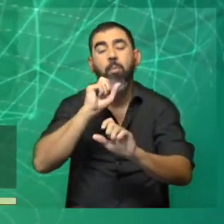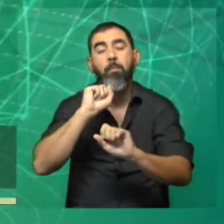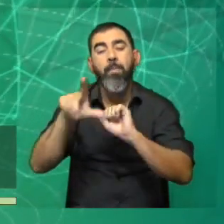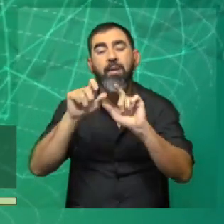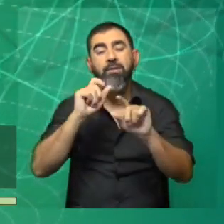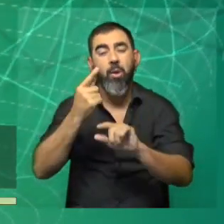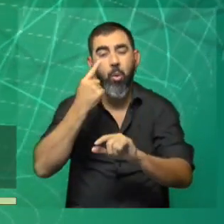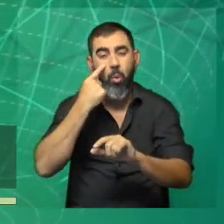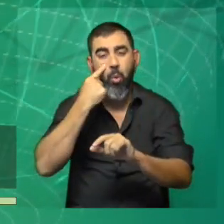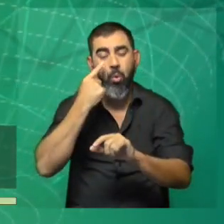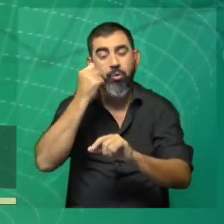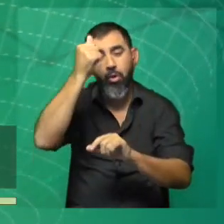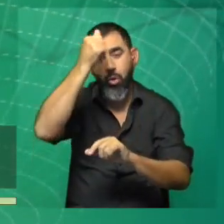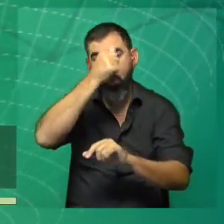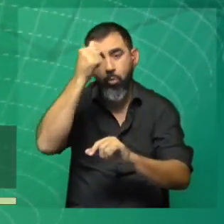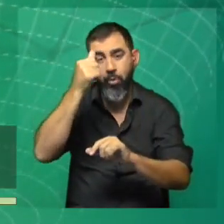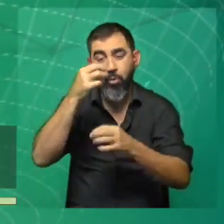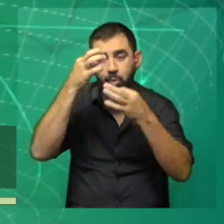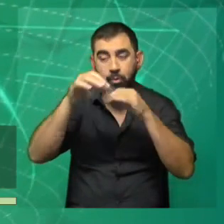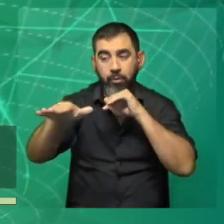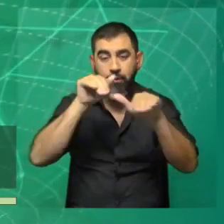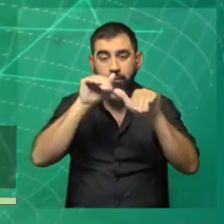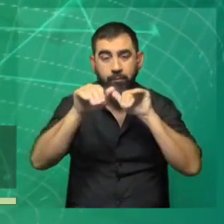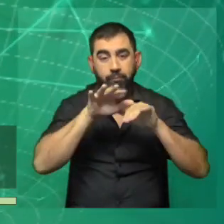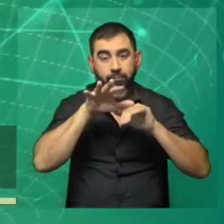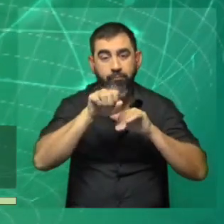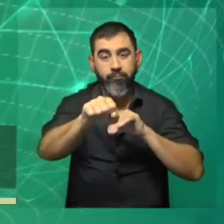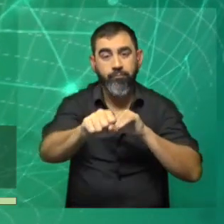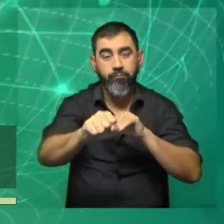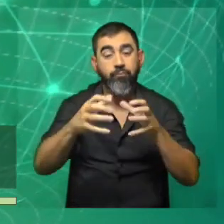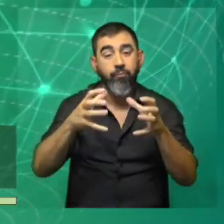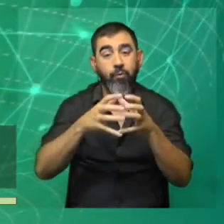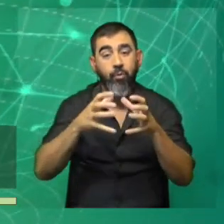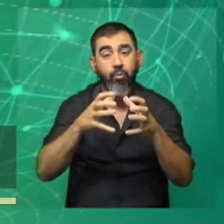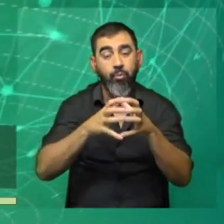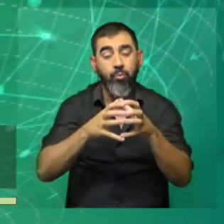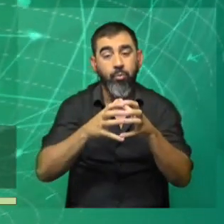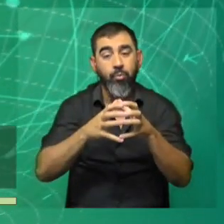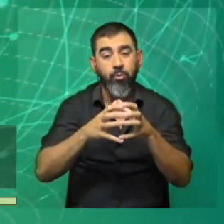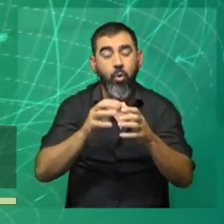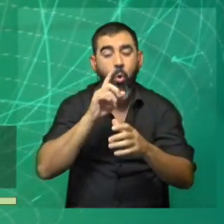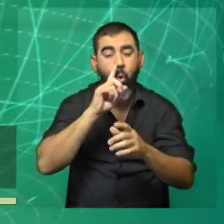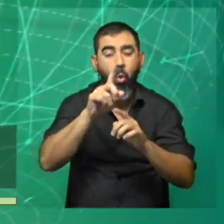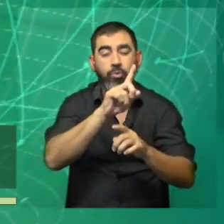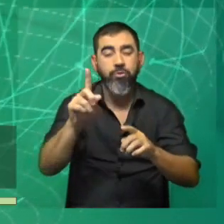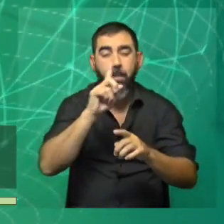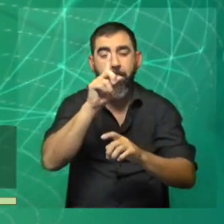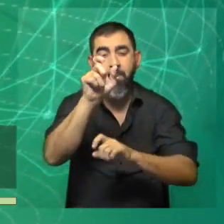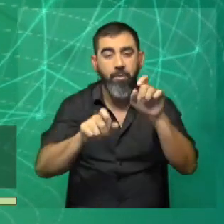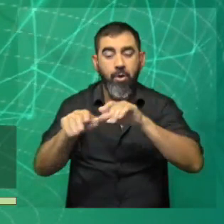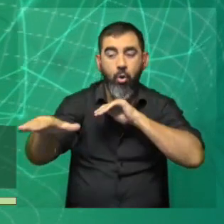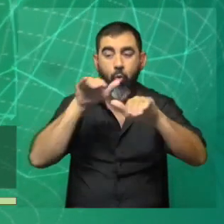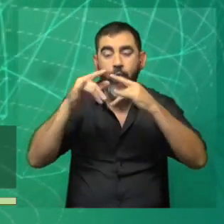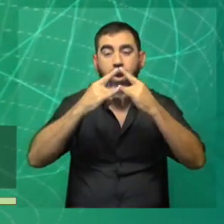que se conocieron el domingo justamente convocando el asalto en una cuenta colectiva de Telegram con más de 11.000 Seguidores se convoca